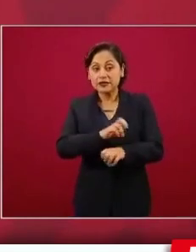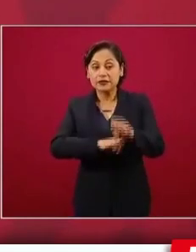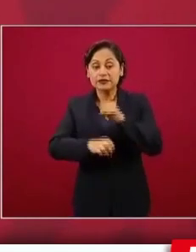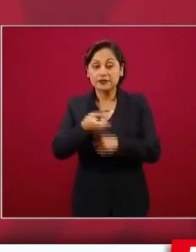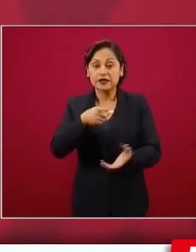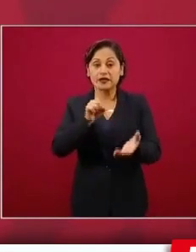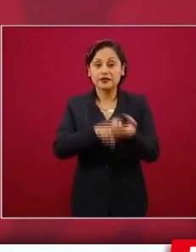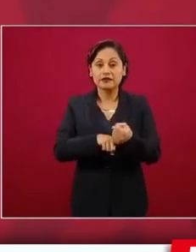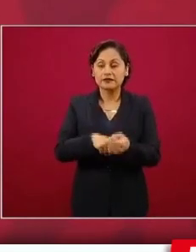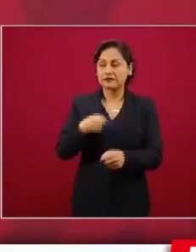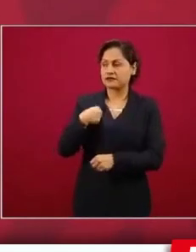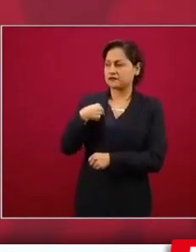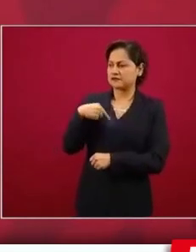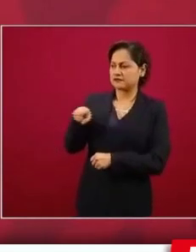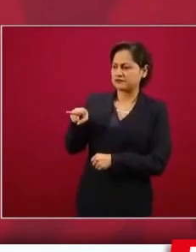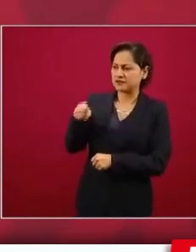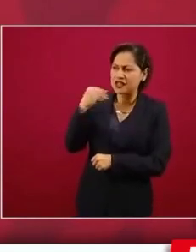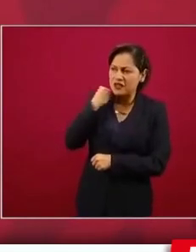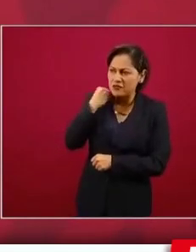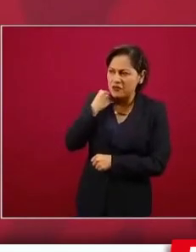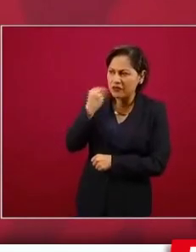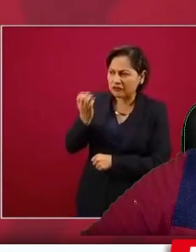personalmente al SAT.